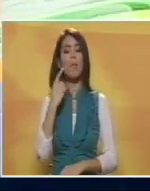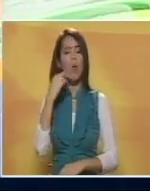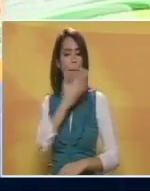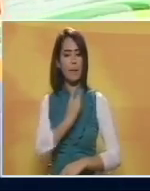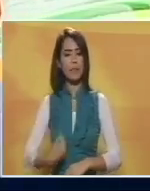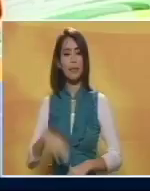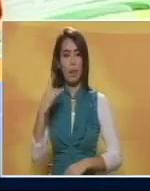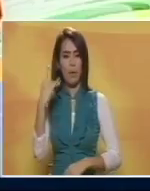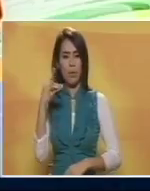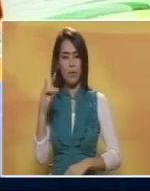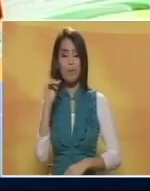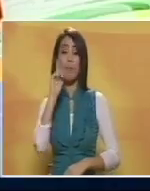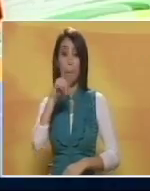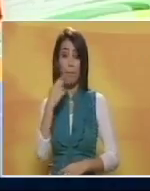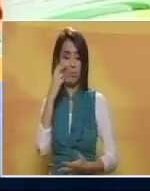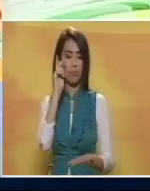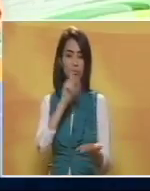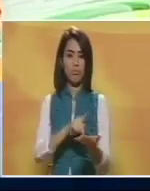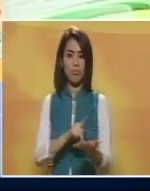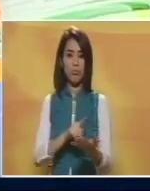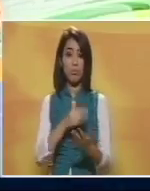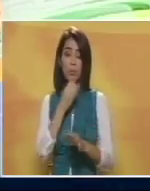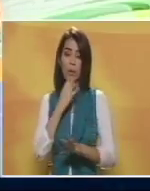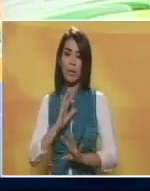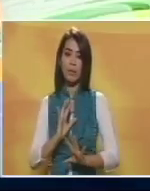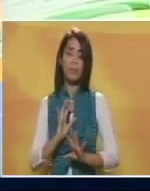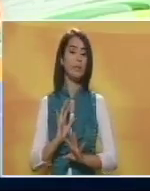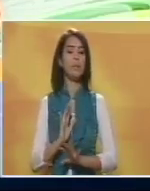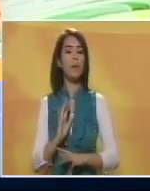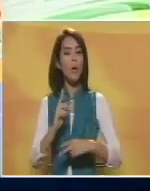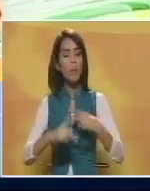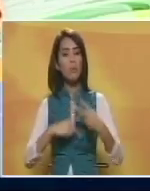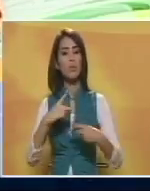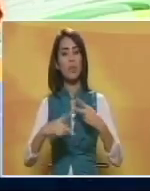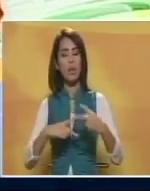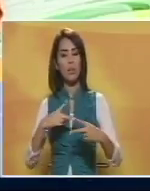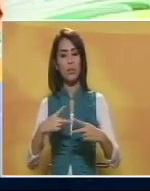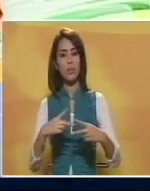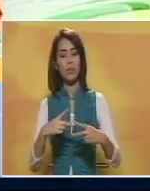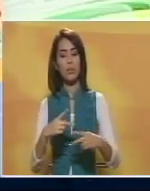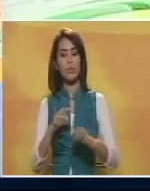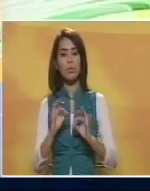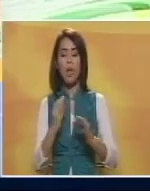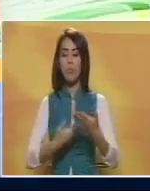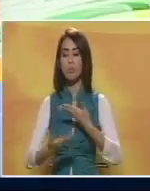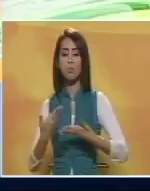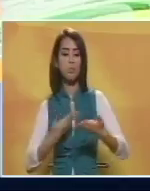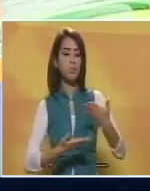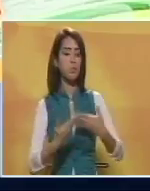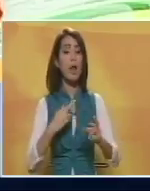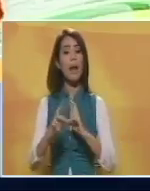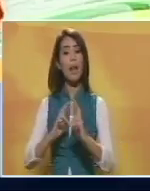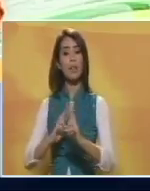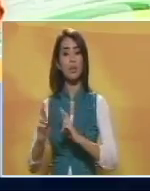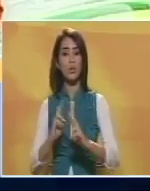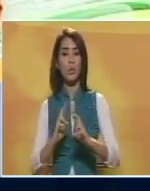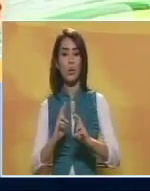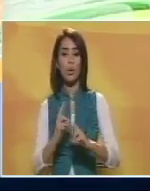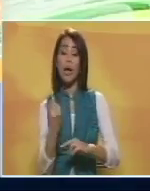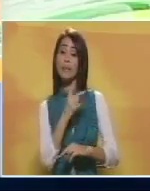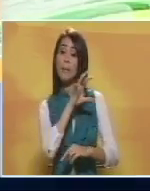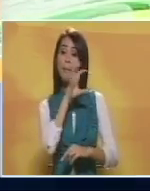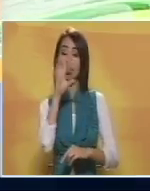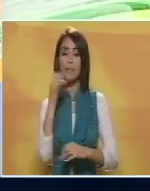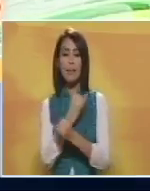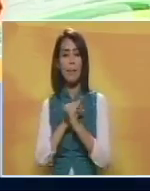también. Quiere decir que, bueno, estamos en un proceso de dinamización de las relaciones entre los